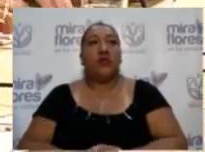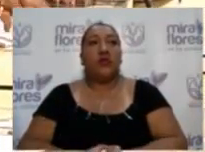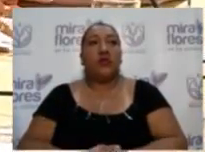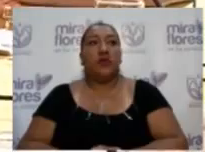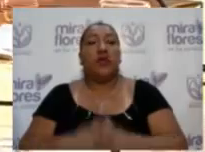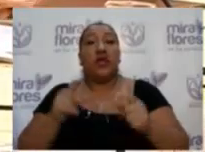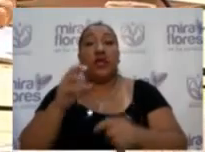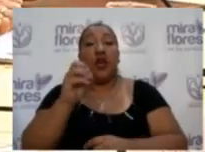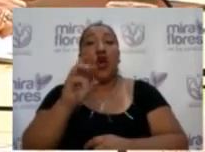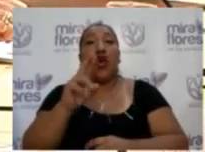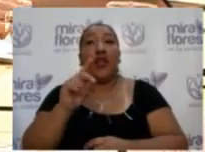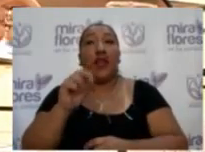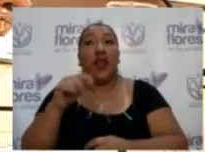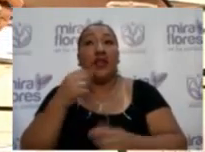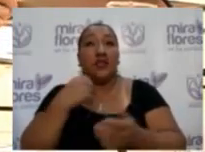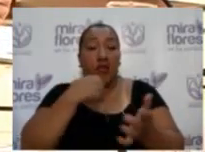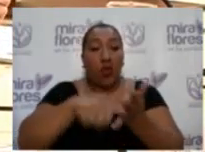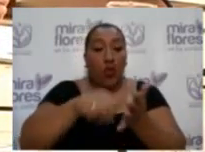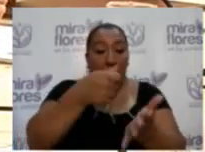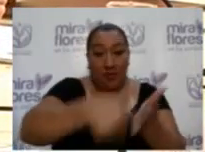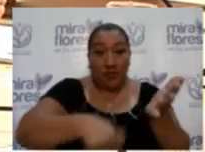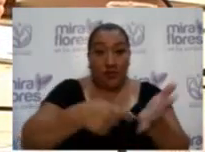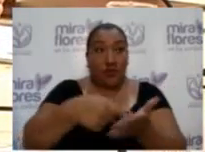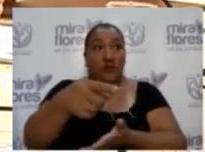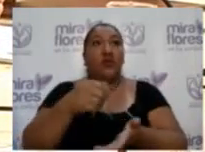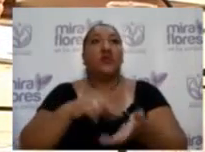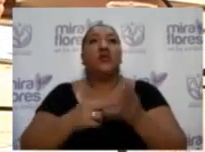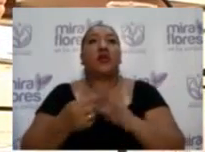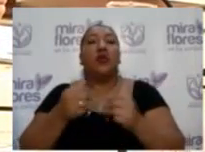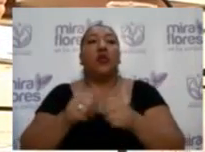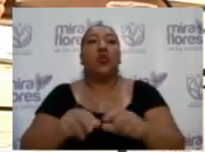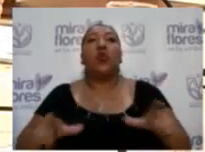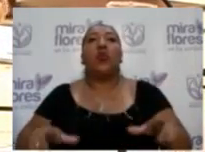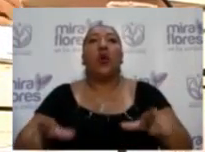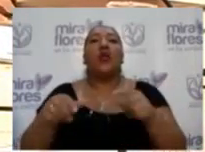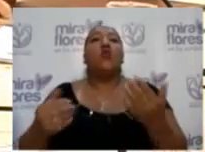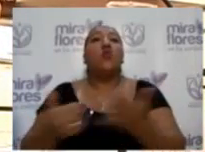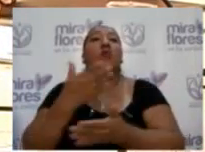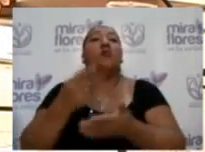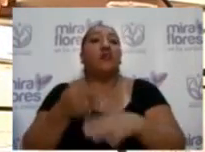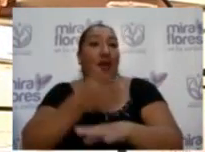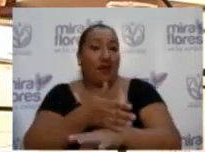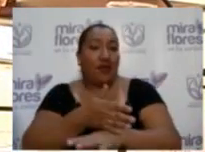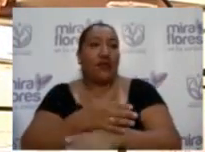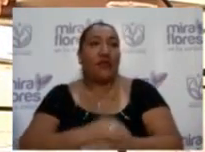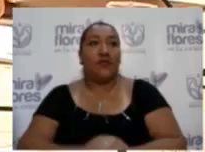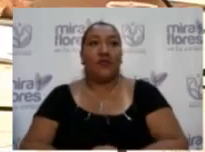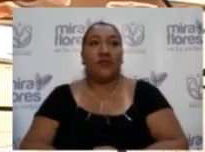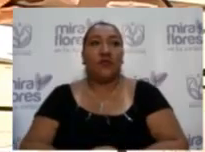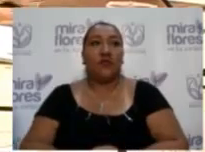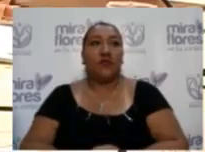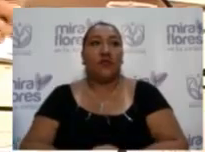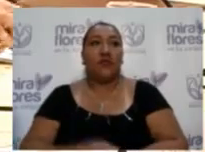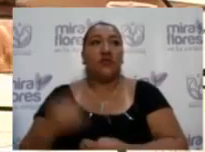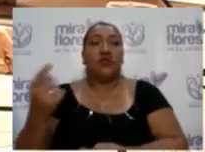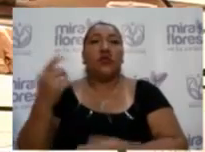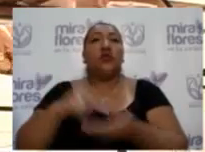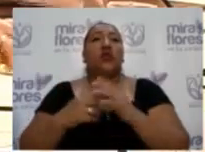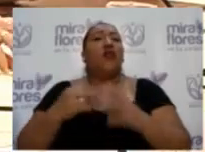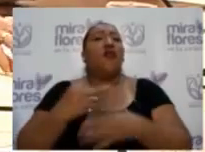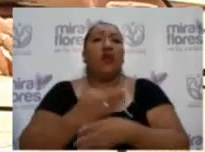Esta ordenanza fija los criterios técnicos, como he dicho, para asignar la numeración de los predios nuevos y existentes y solo se ha tratado en forma